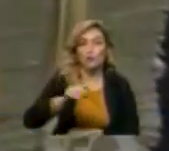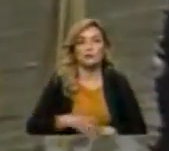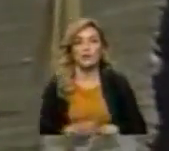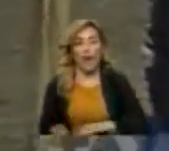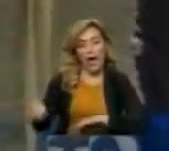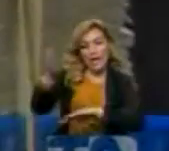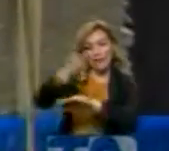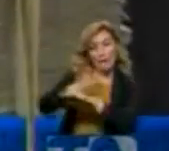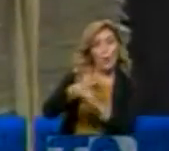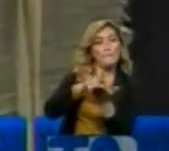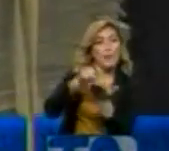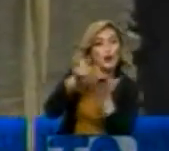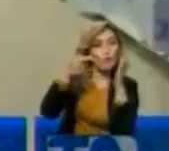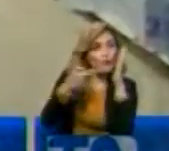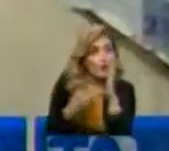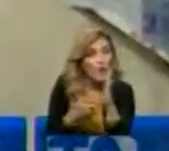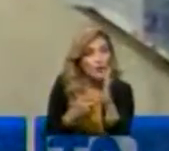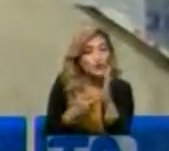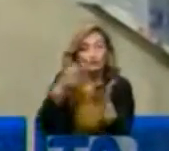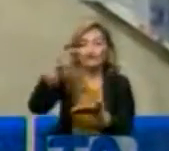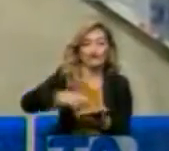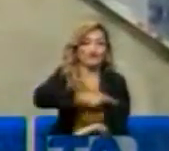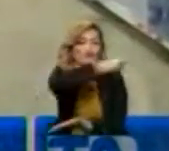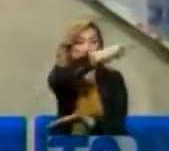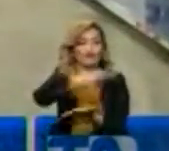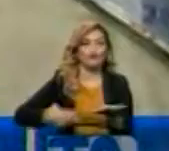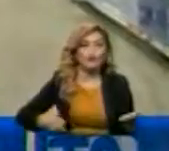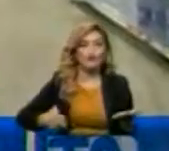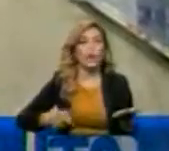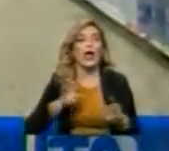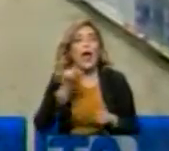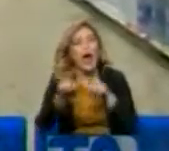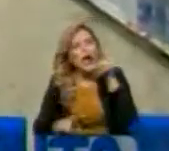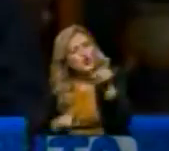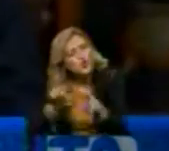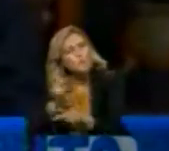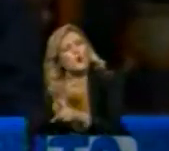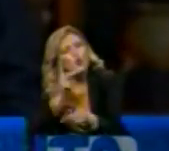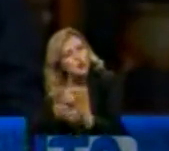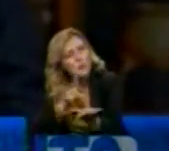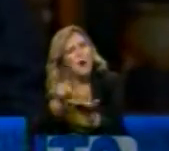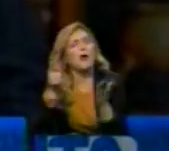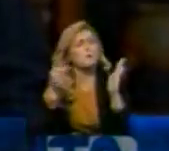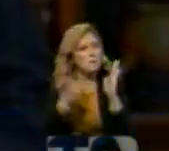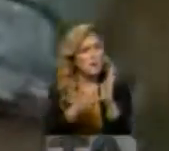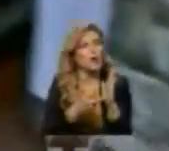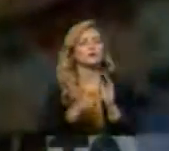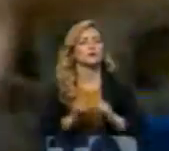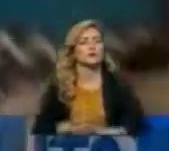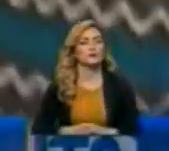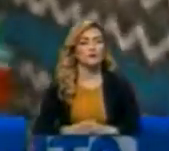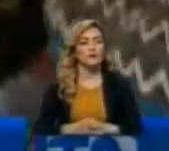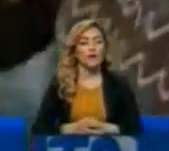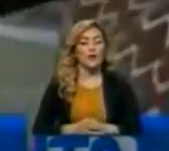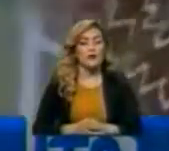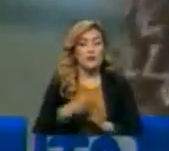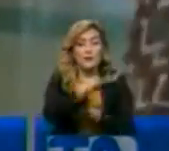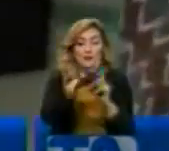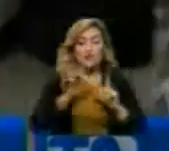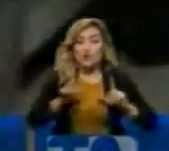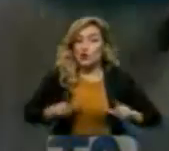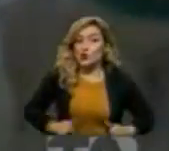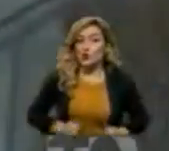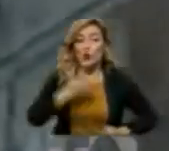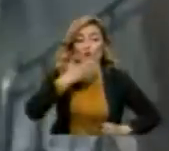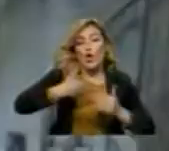impuesto a la renta, tal como lo había prometido, se elimina y se grabarán ciertos productos. Para preservar el ambiente y la salud, pondremos nuevos impuestos a